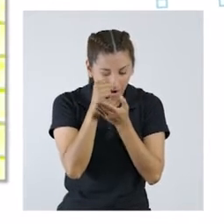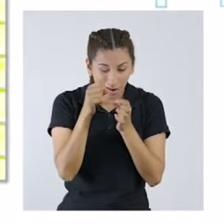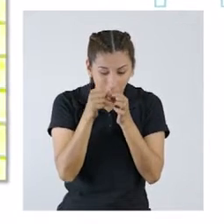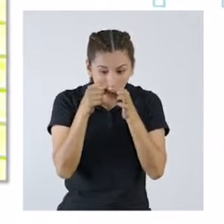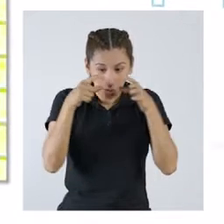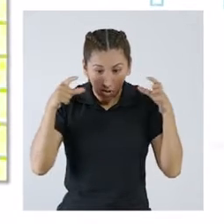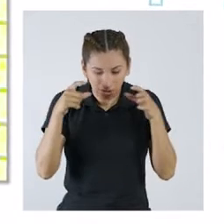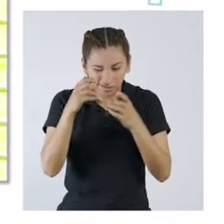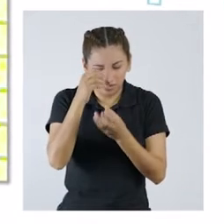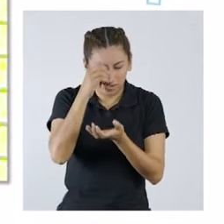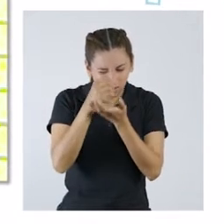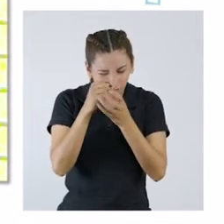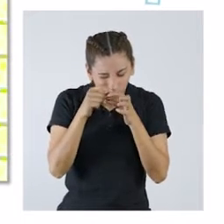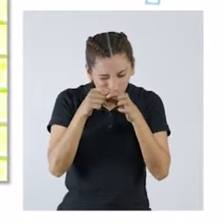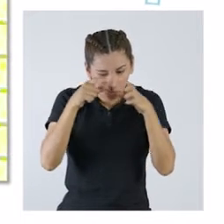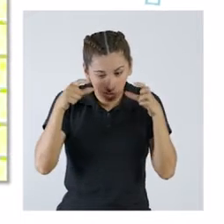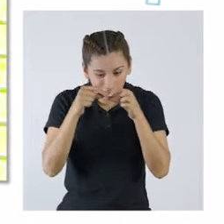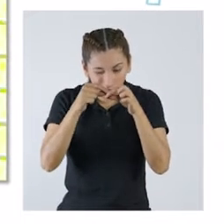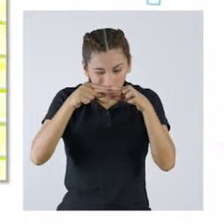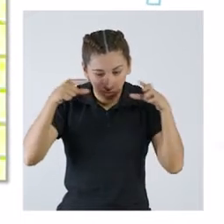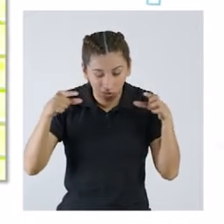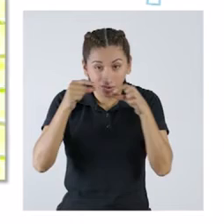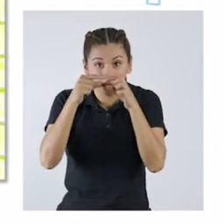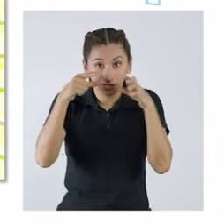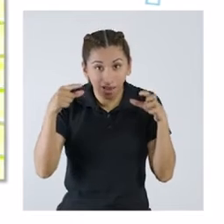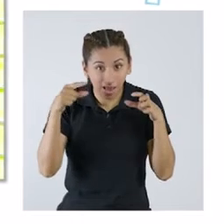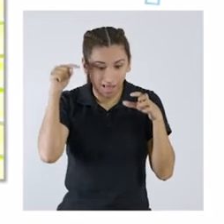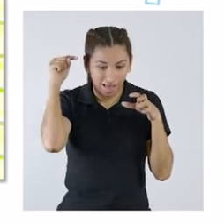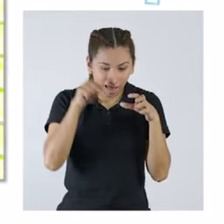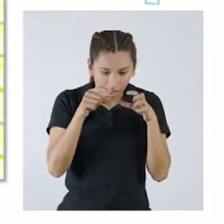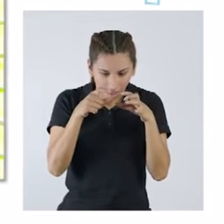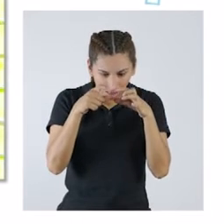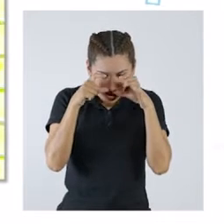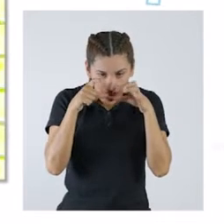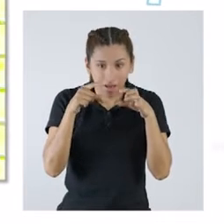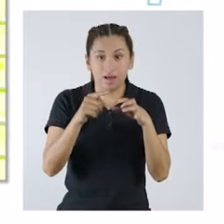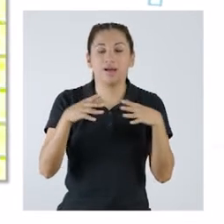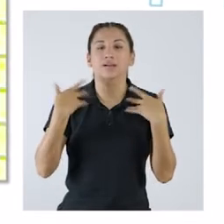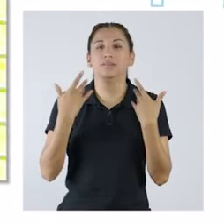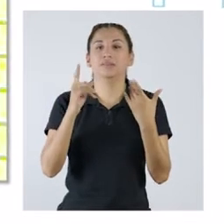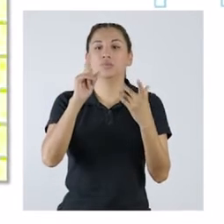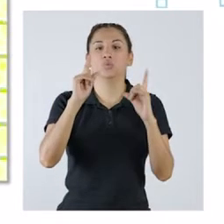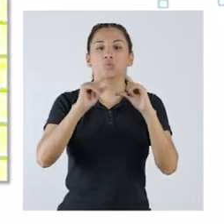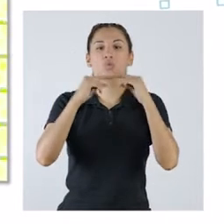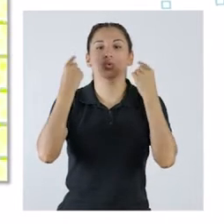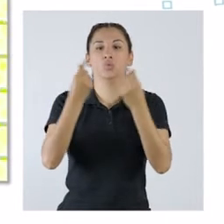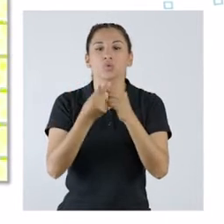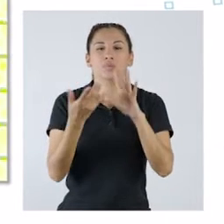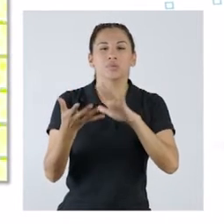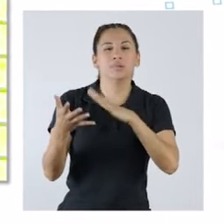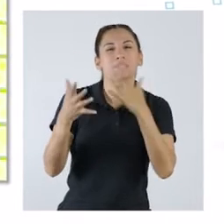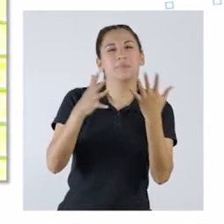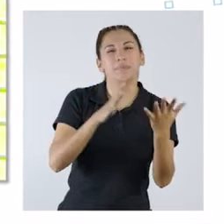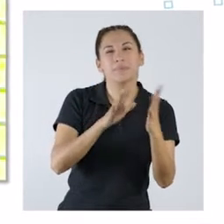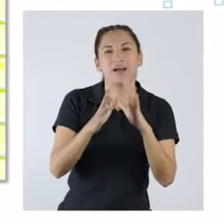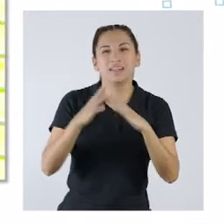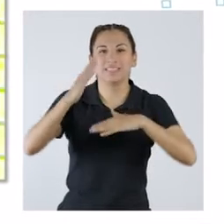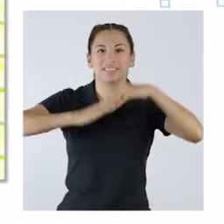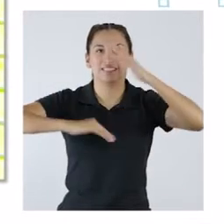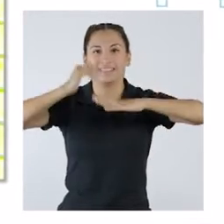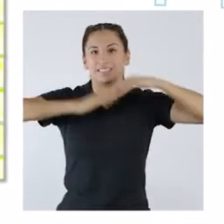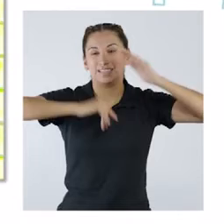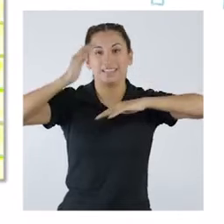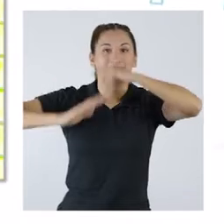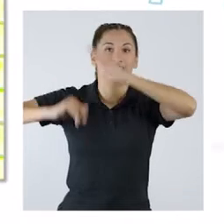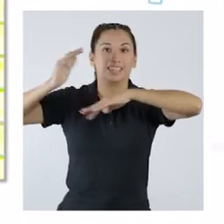aumentará varias veces, esa lámina de la hoja veríamos que está compuesta por un conjunto de algo parecido a